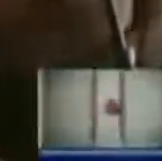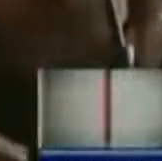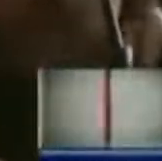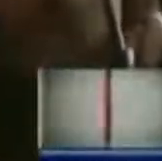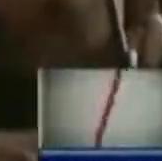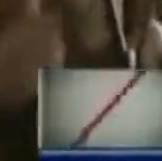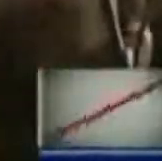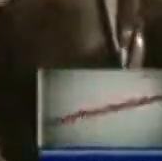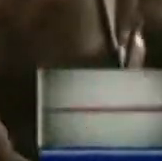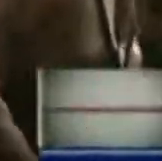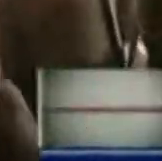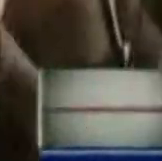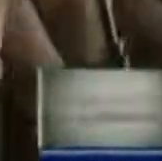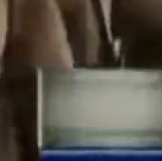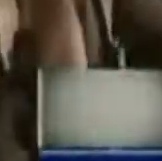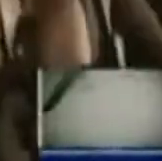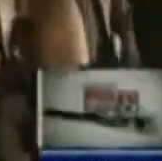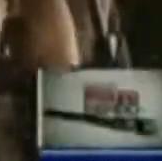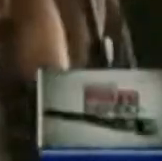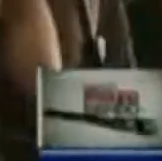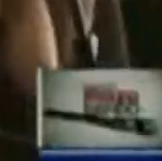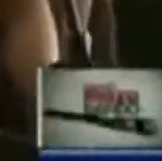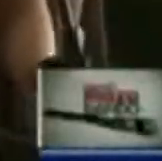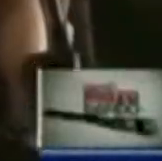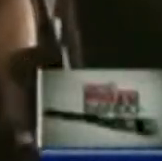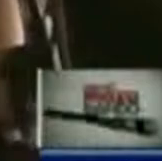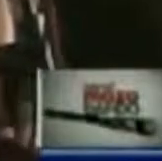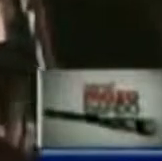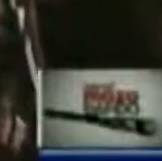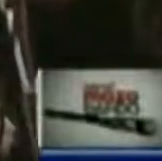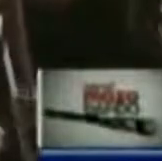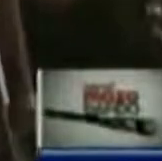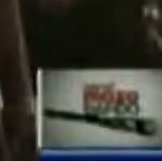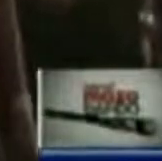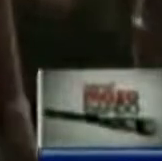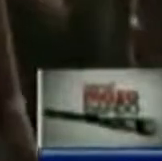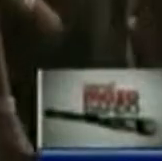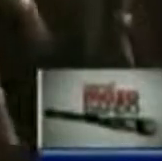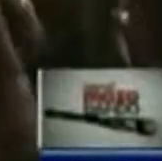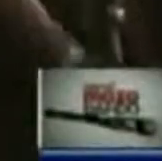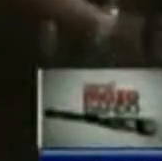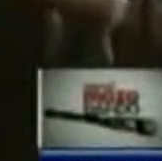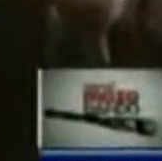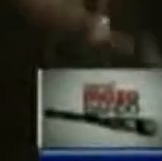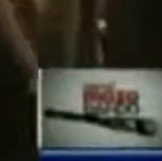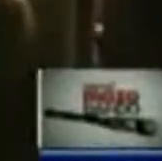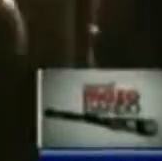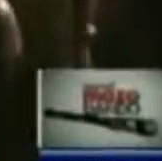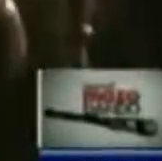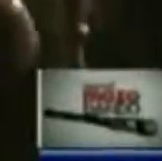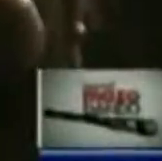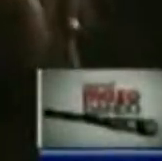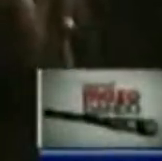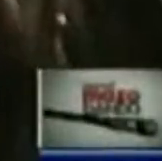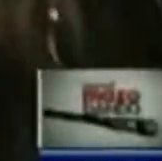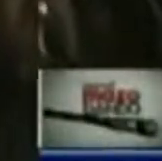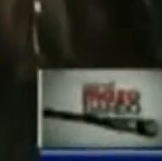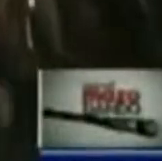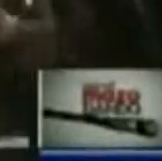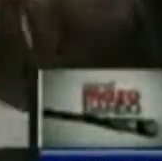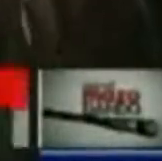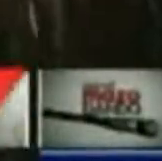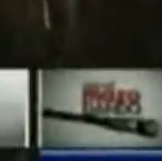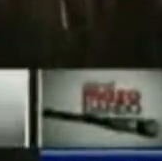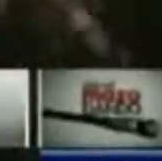como dice Cómo dice la reina de la parranda Qué linda se ven